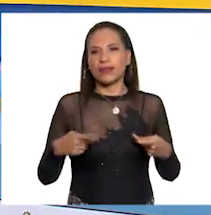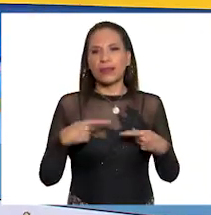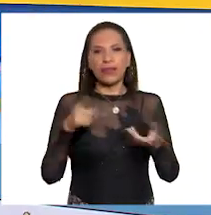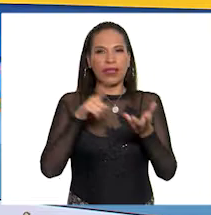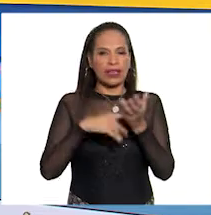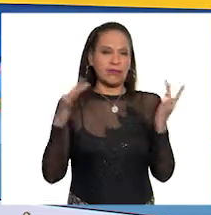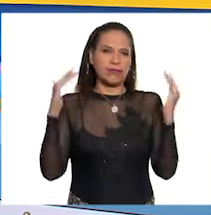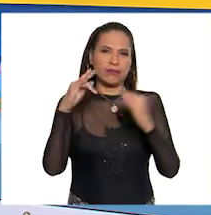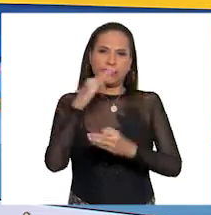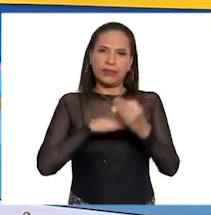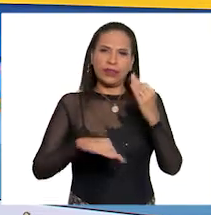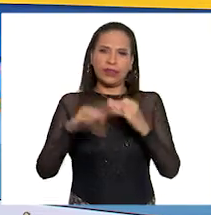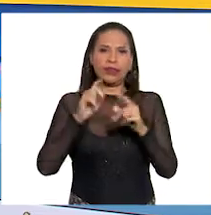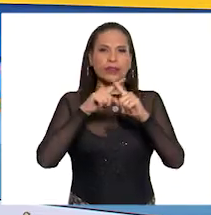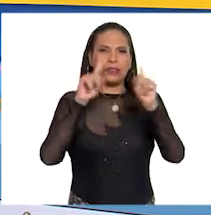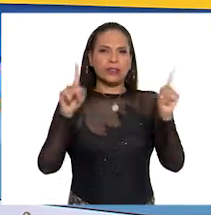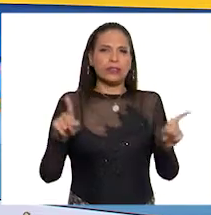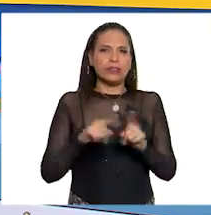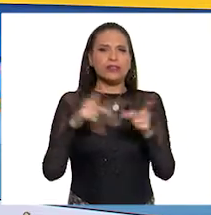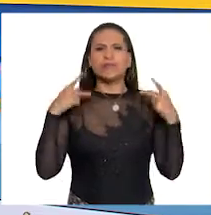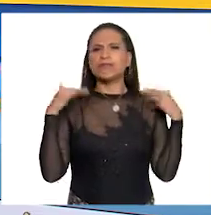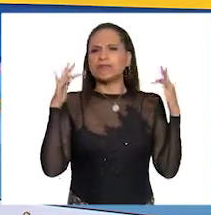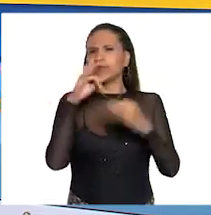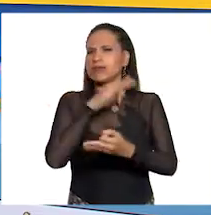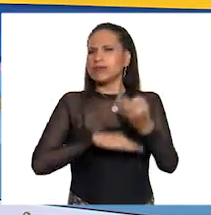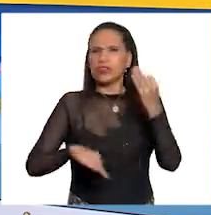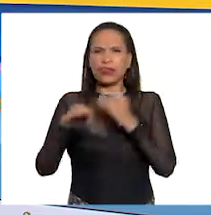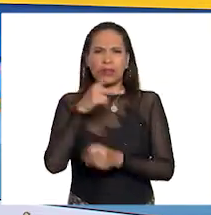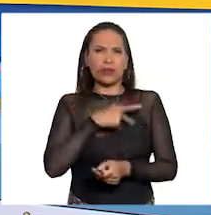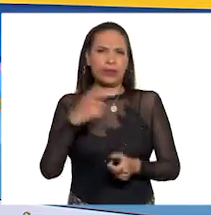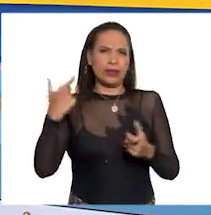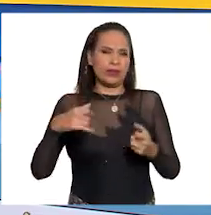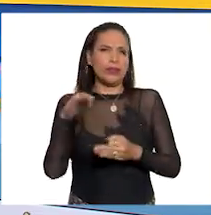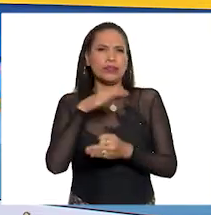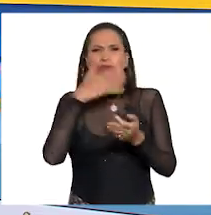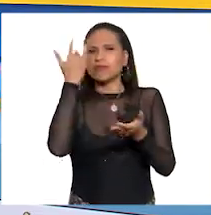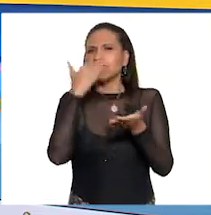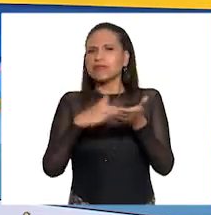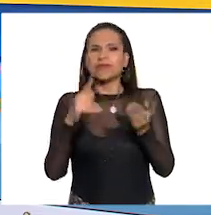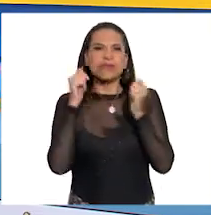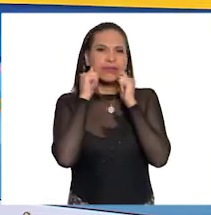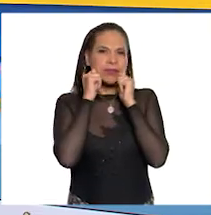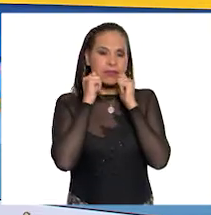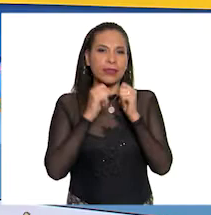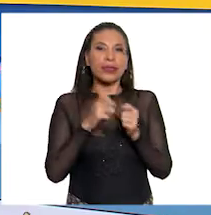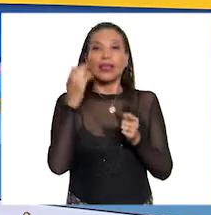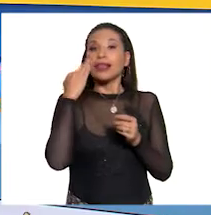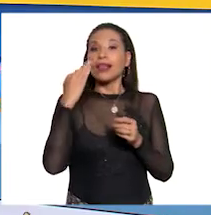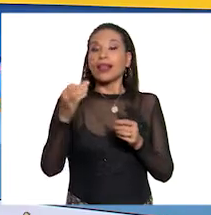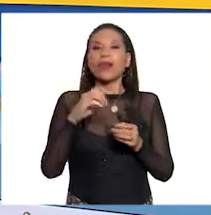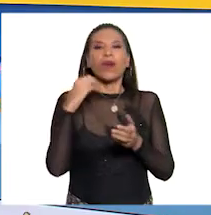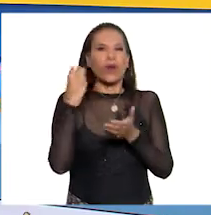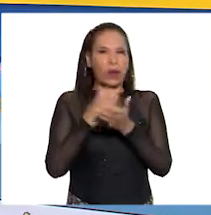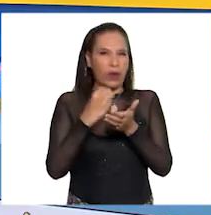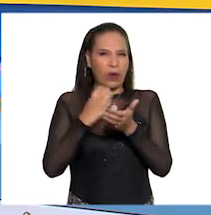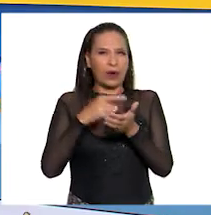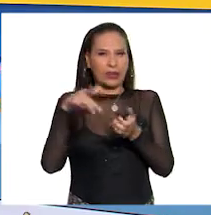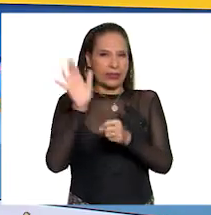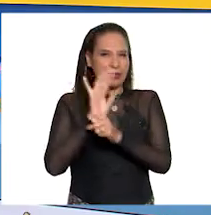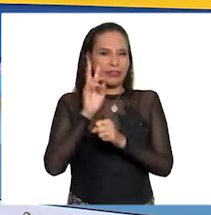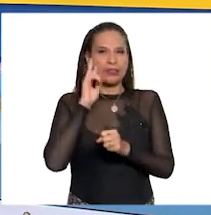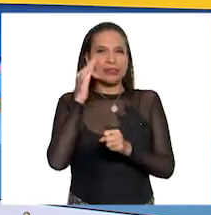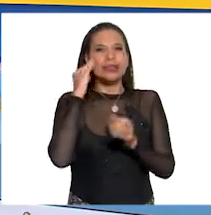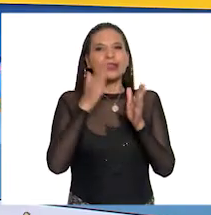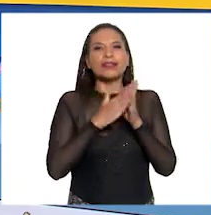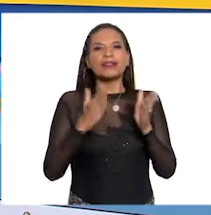al alcance, como los murales, de toda la población, incluso de la que no sabía leer. La época de oro del cine mexicano fue un periodo